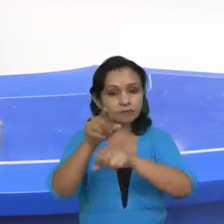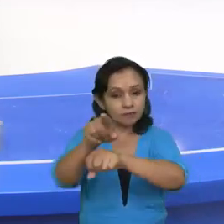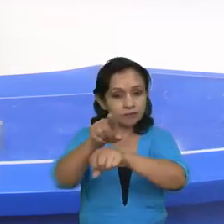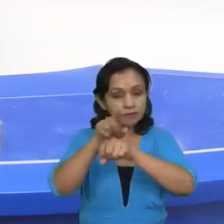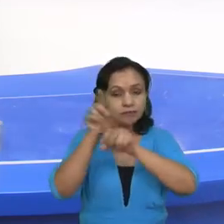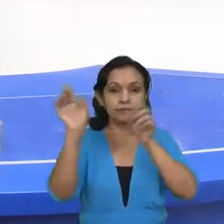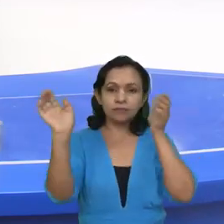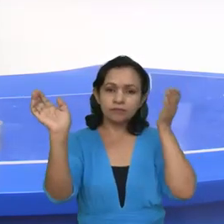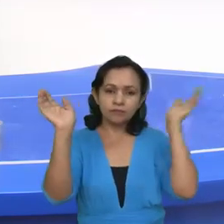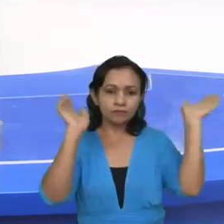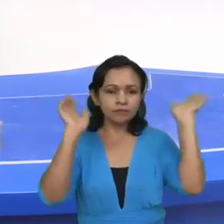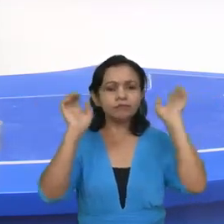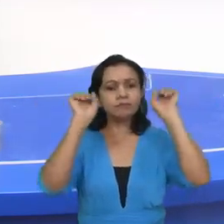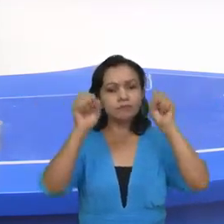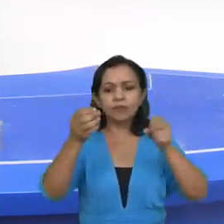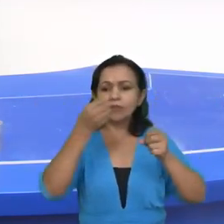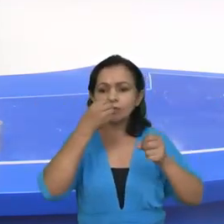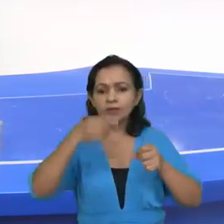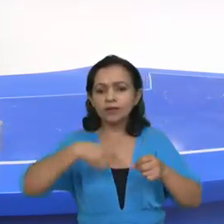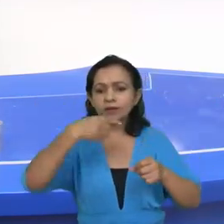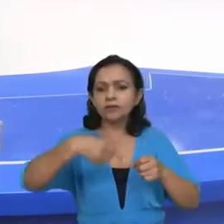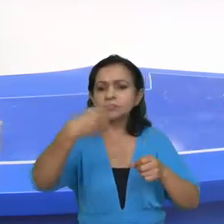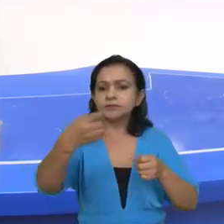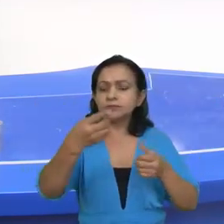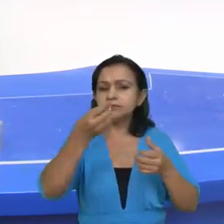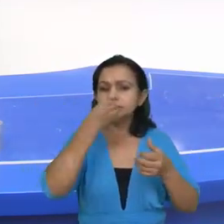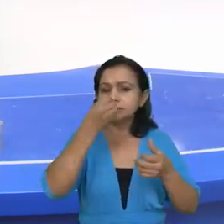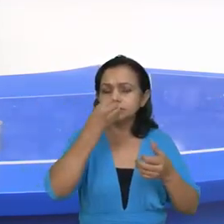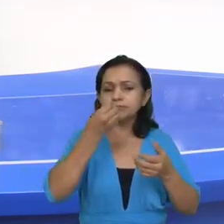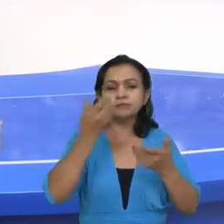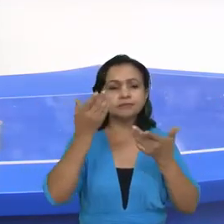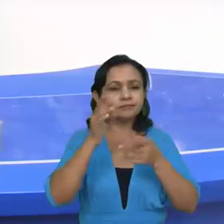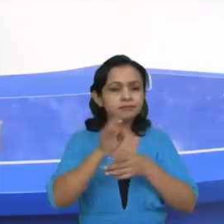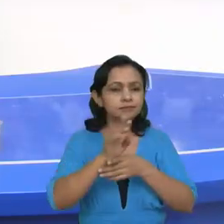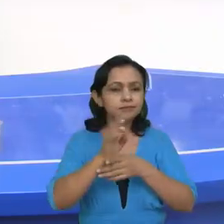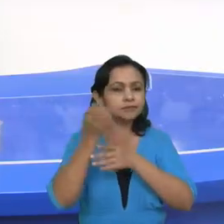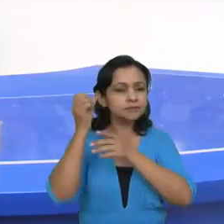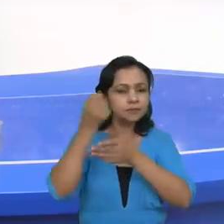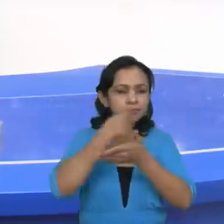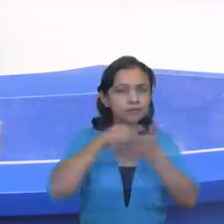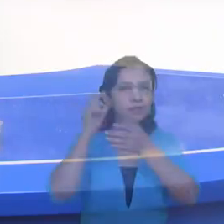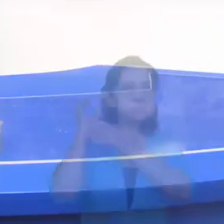podrá disfrutar a diario de las tradicionales comidas de cuaresma